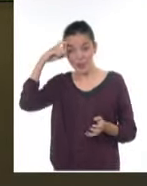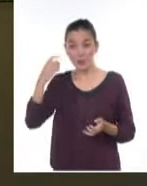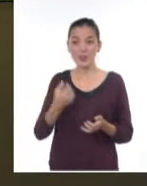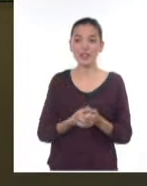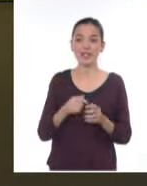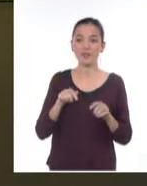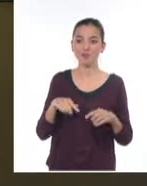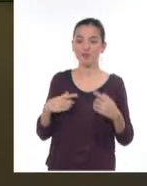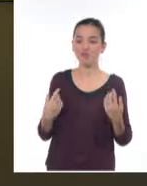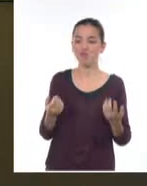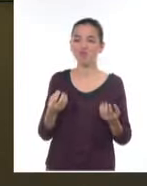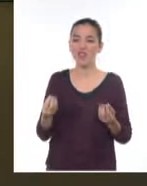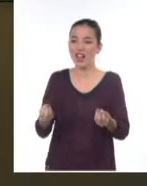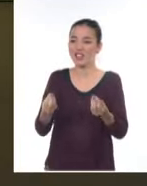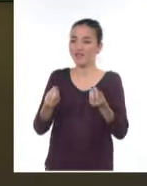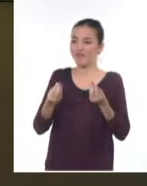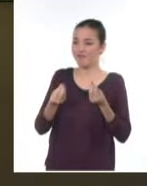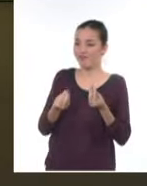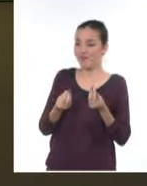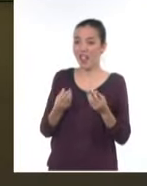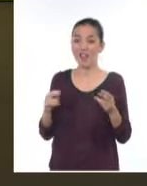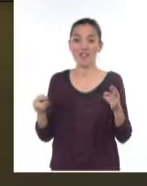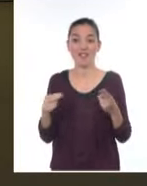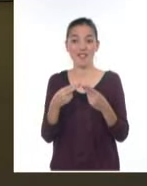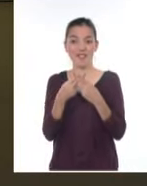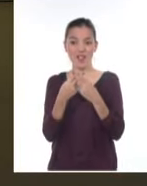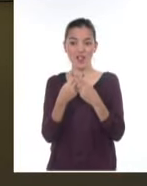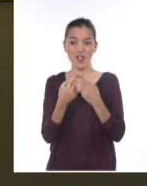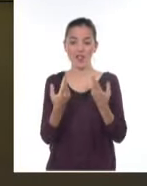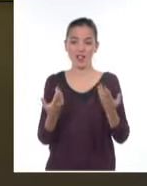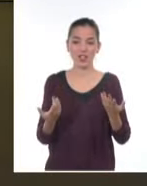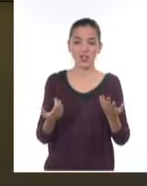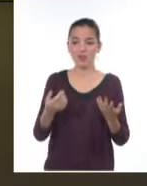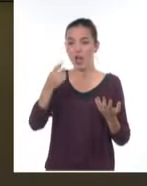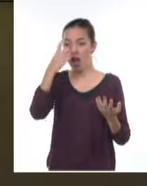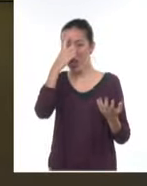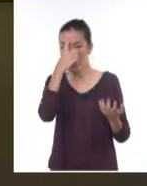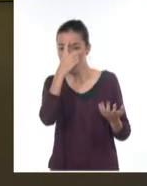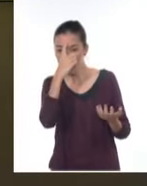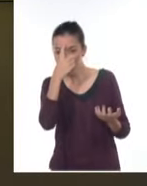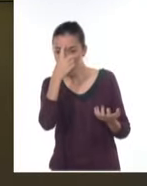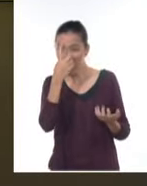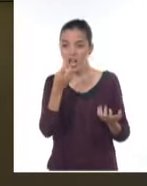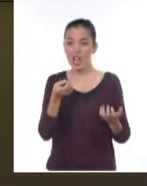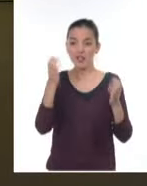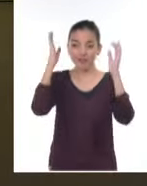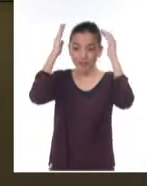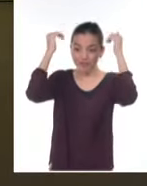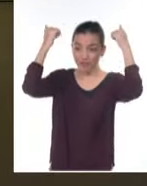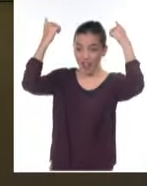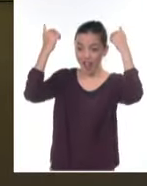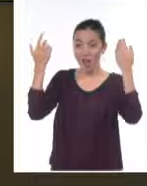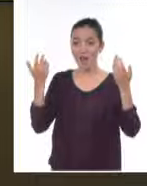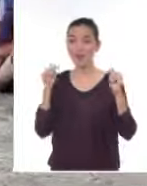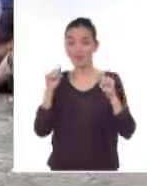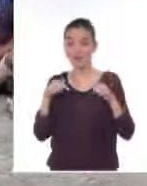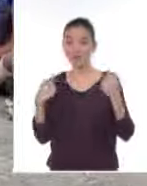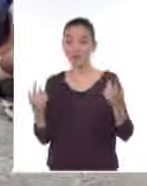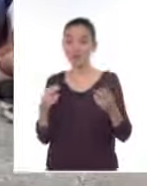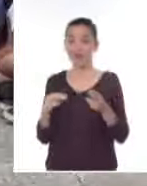y Camilo. Previo al evento, se realizó un espectáculo de variedades protagonizado por compañías del territorio.